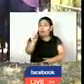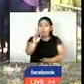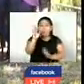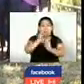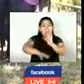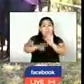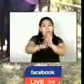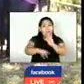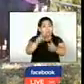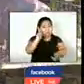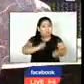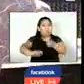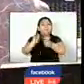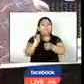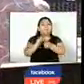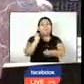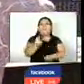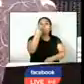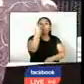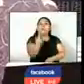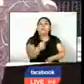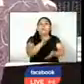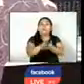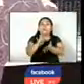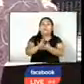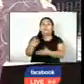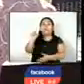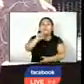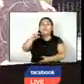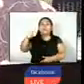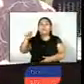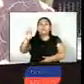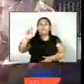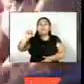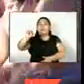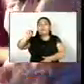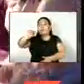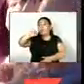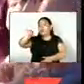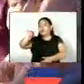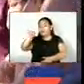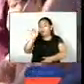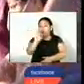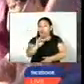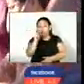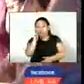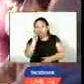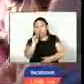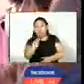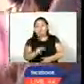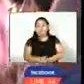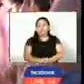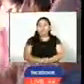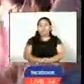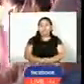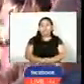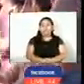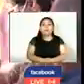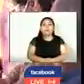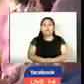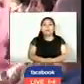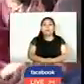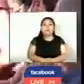al alcance de los clientes por eso la granja se está convirtiendo en todo un atractivo pero eso